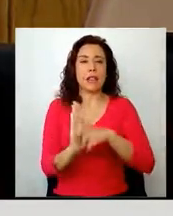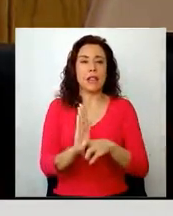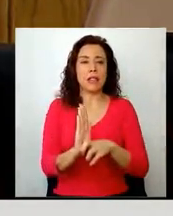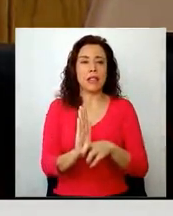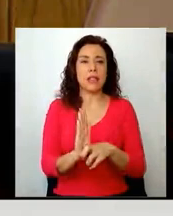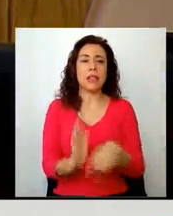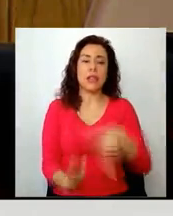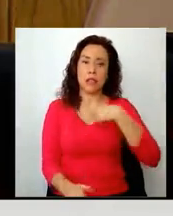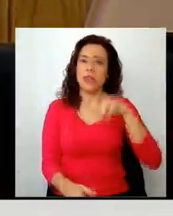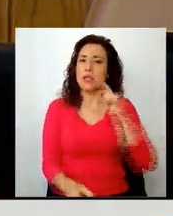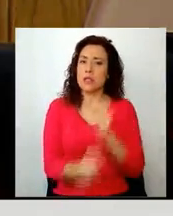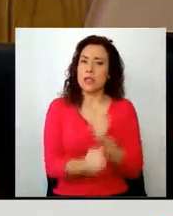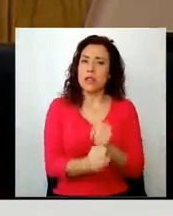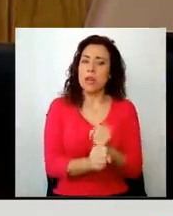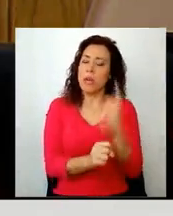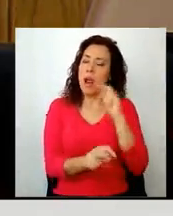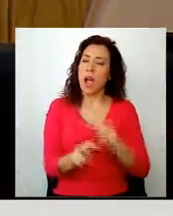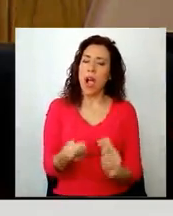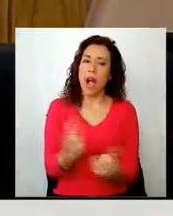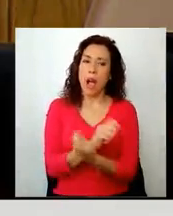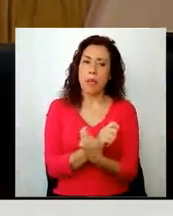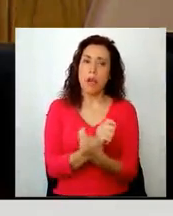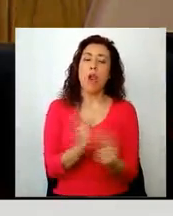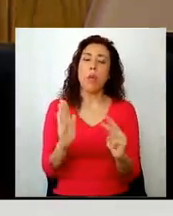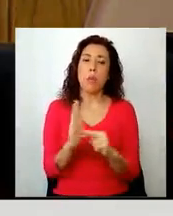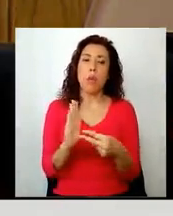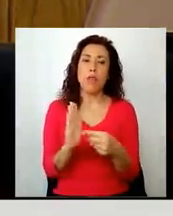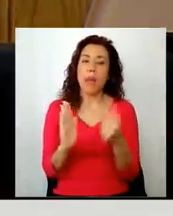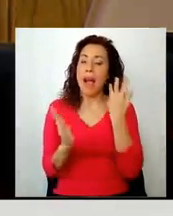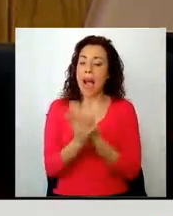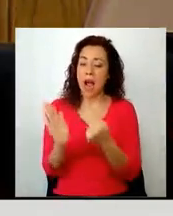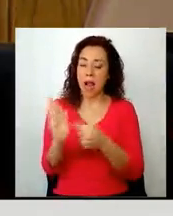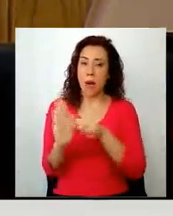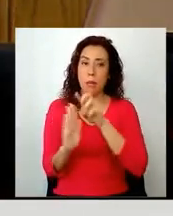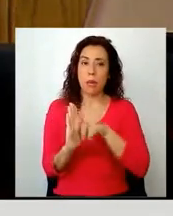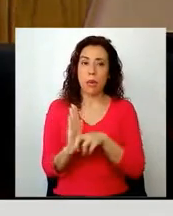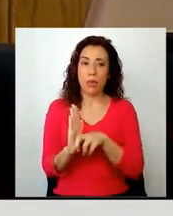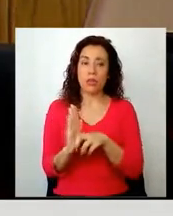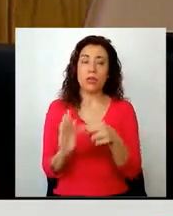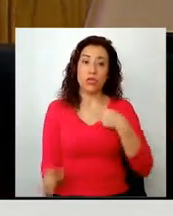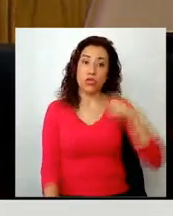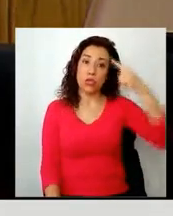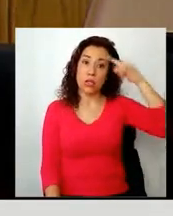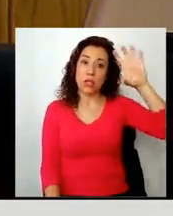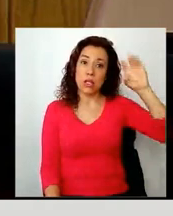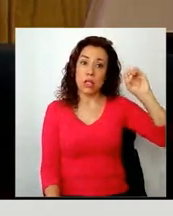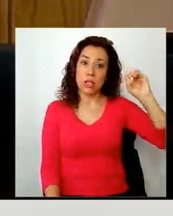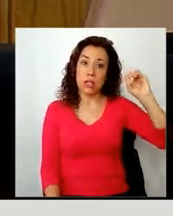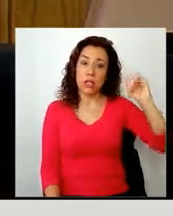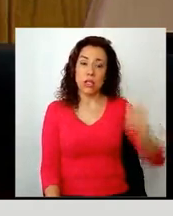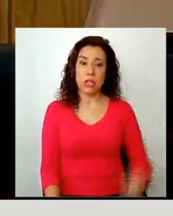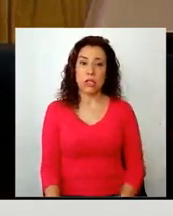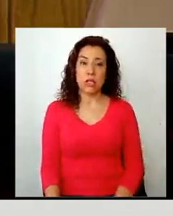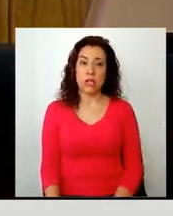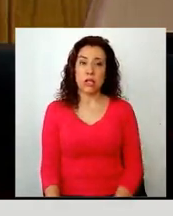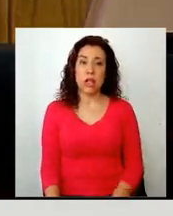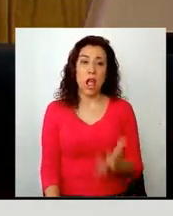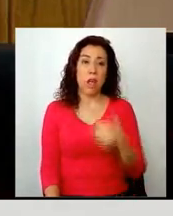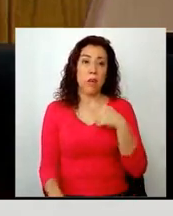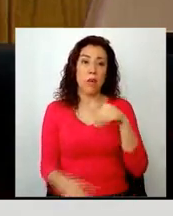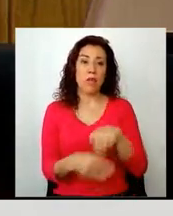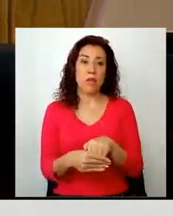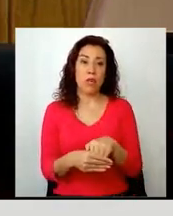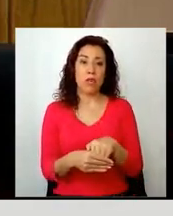para corregir las falencias de este proyecto y creo que quizás Mi voto sea